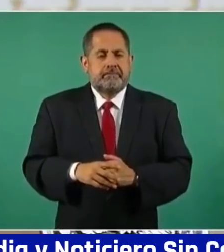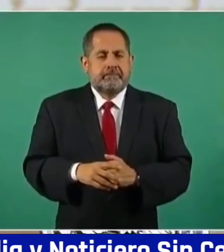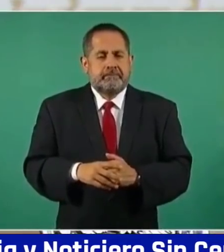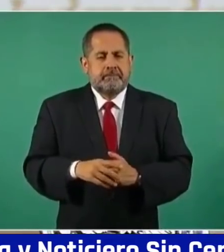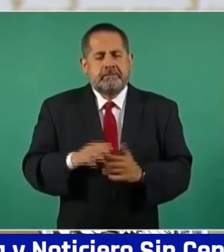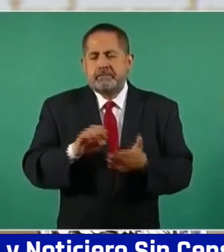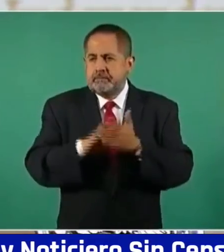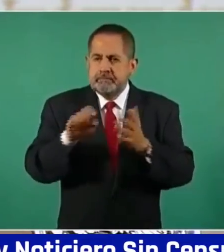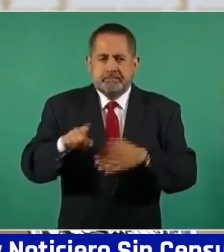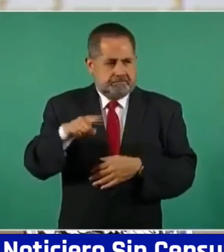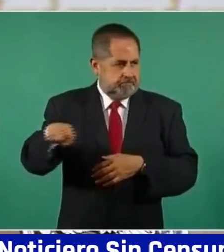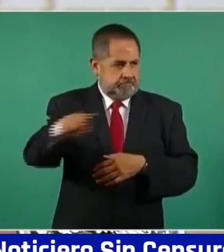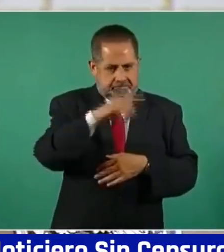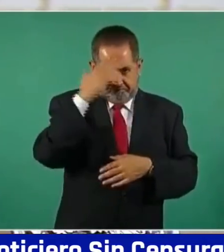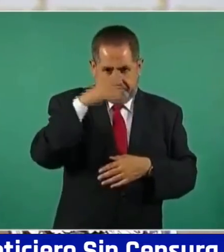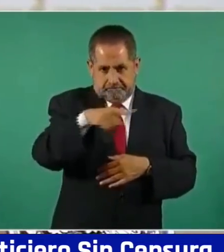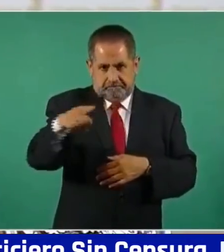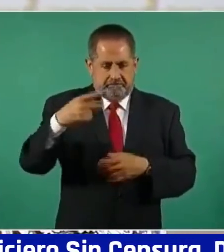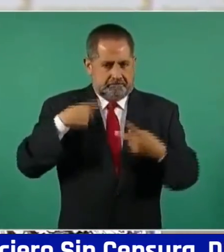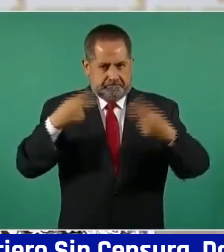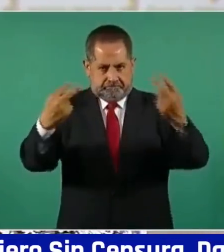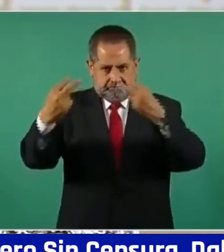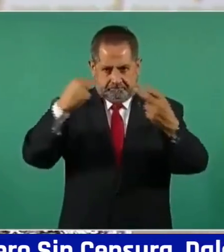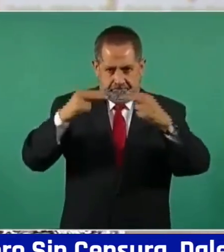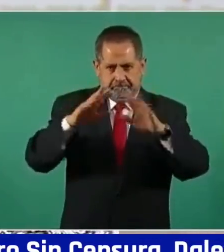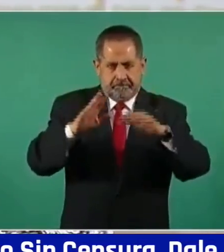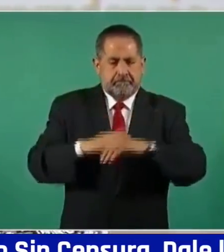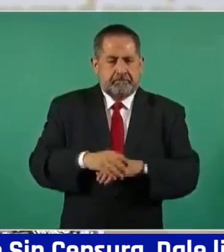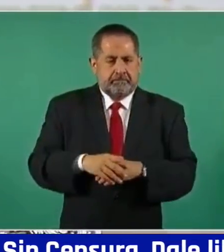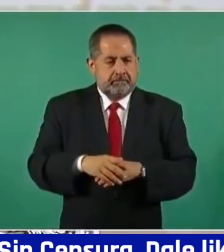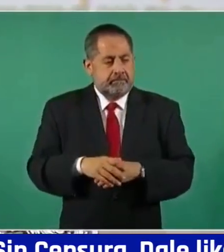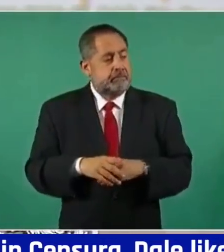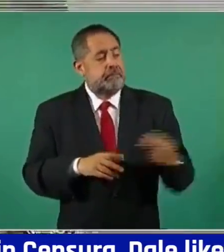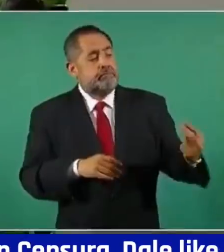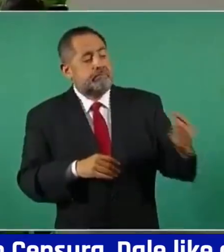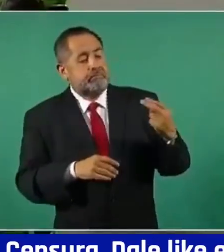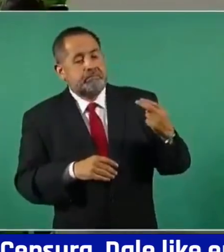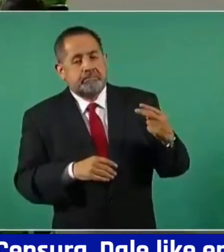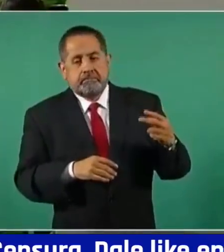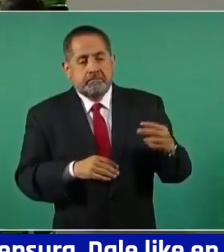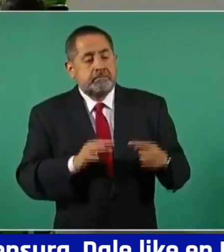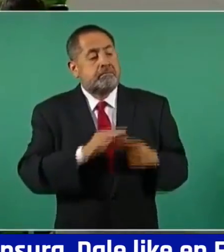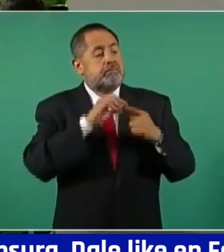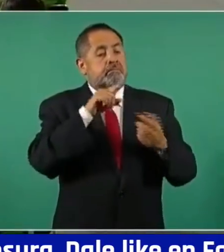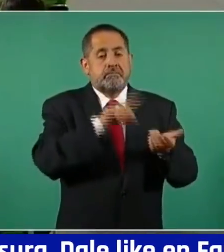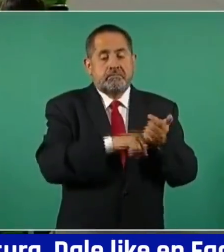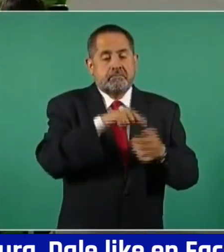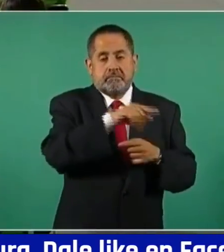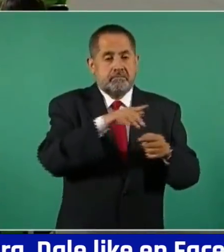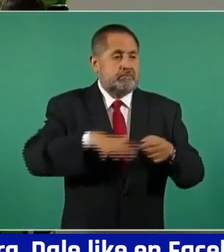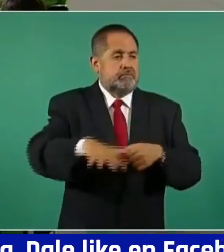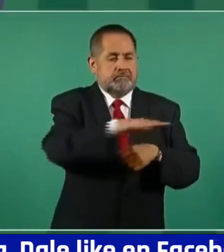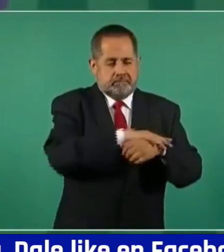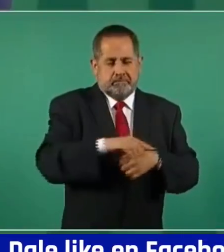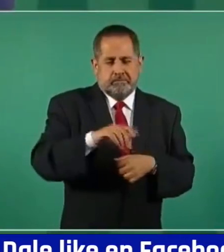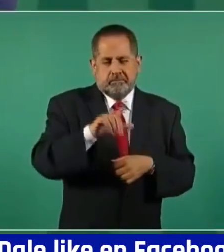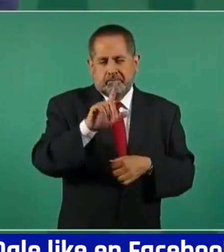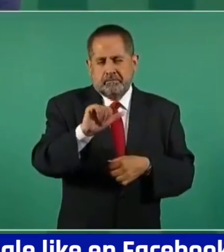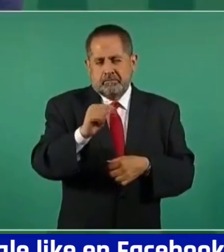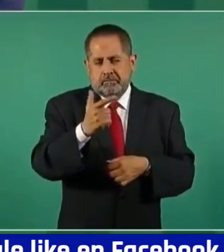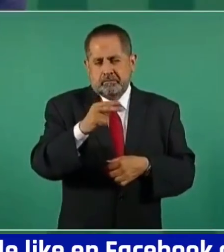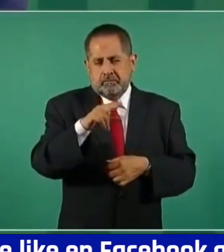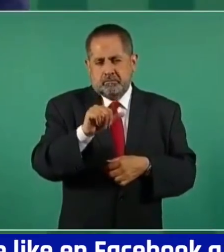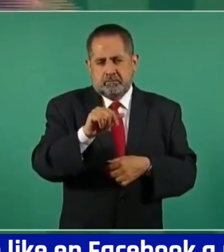a ustedes y a los que nos están viendo y también a los, de manera especial a los de la laguna,